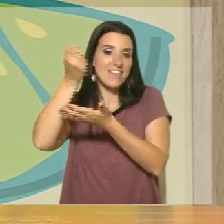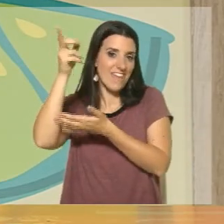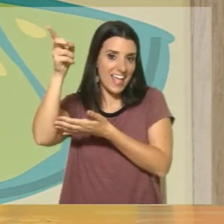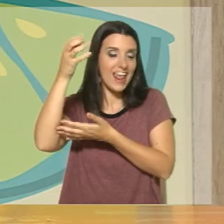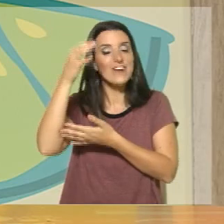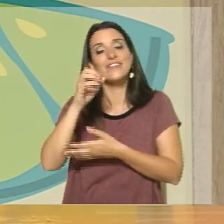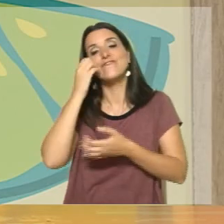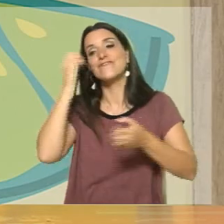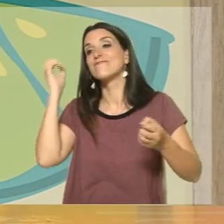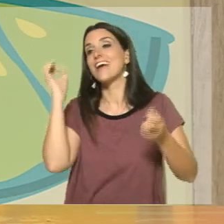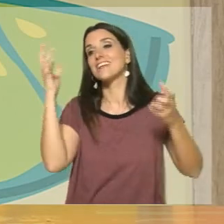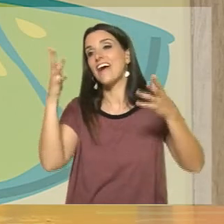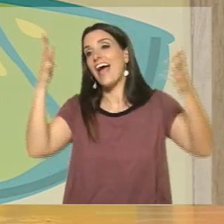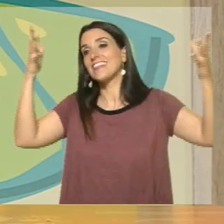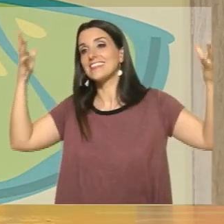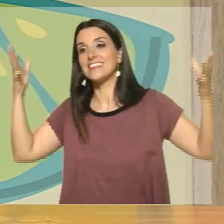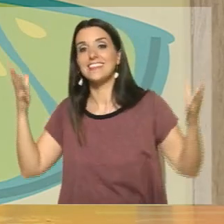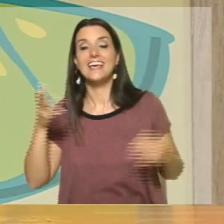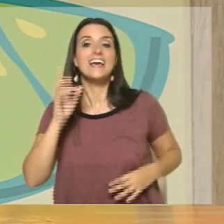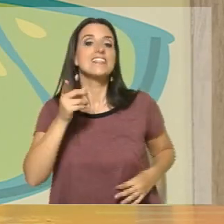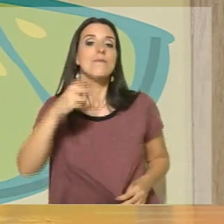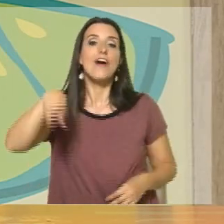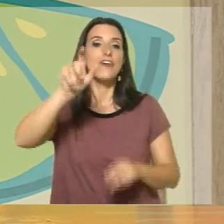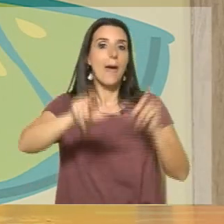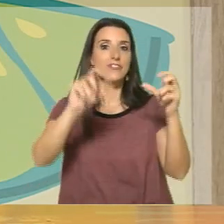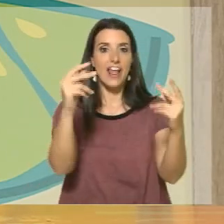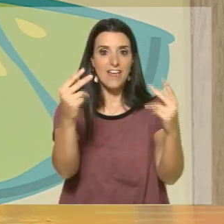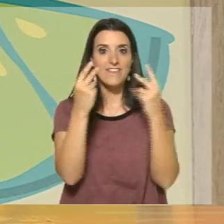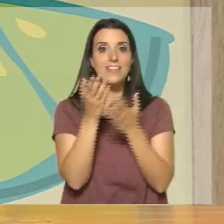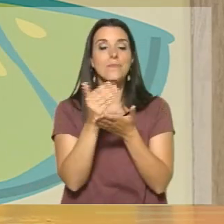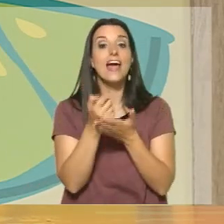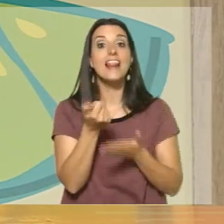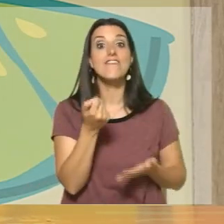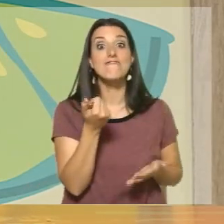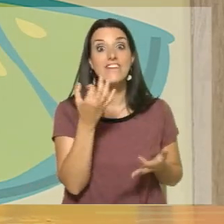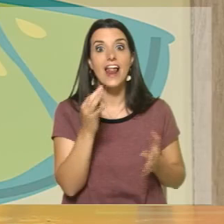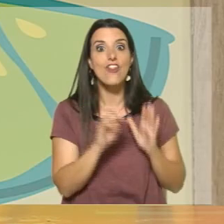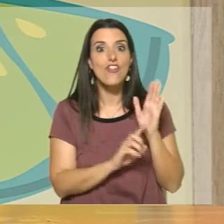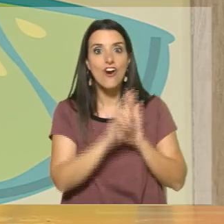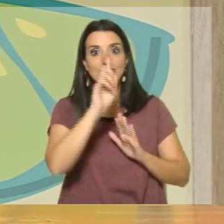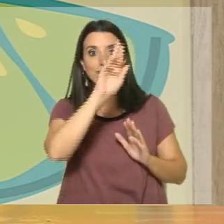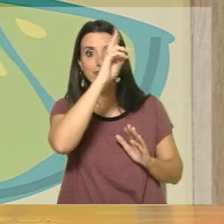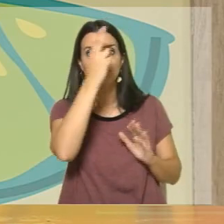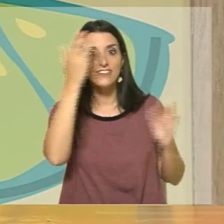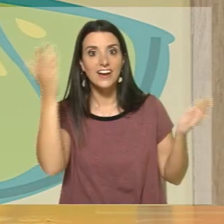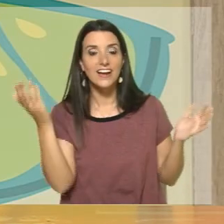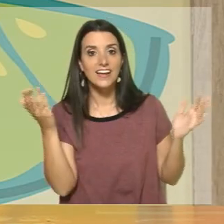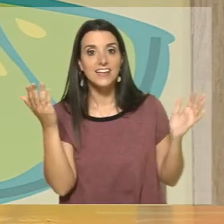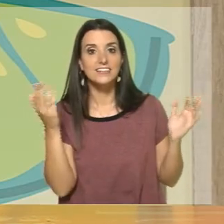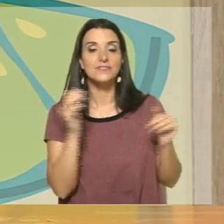un beso grande a Laura entonces y por supuesto a toda la gente que nos está viendo desde Rivera, desde el norte de nuestro país.